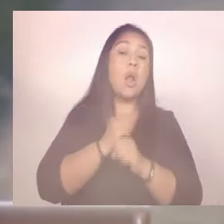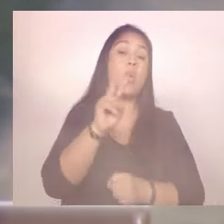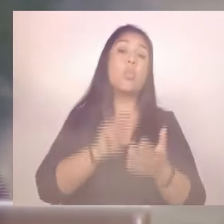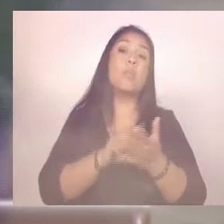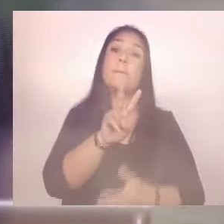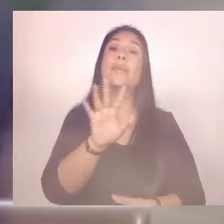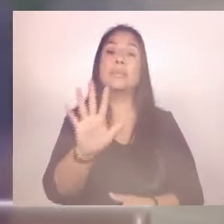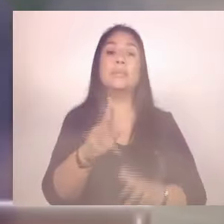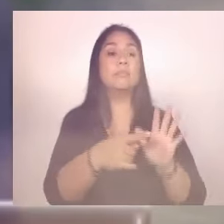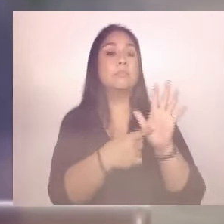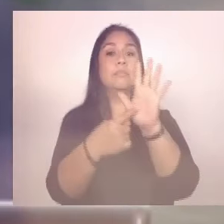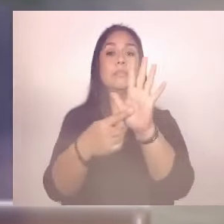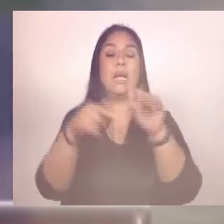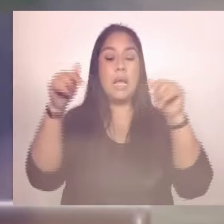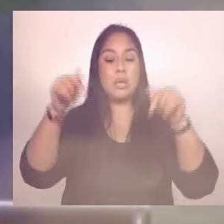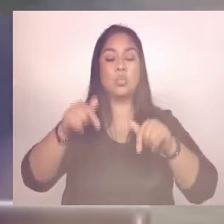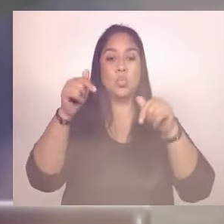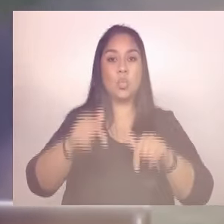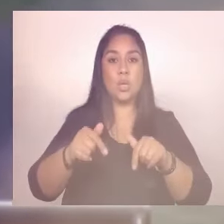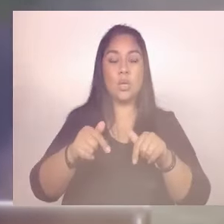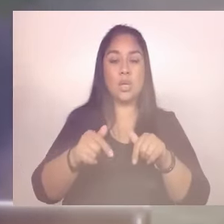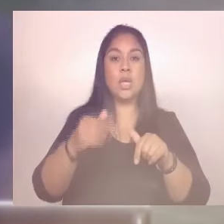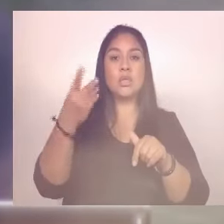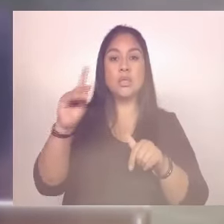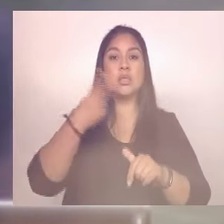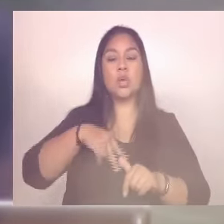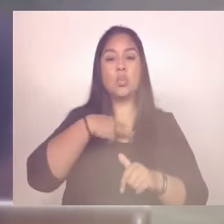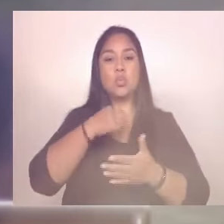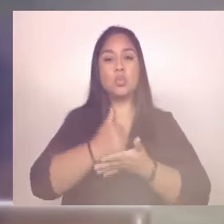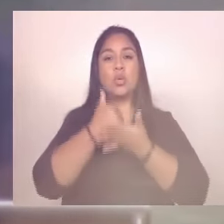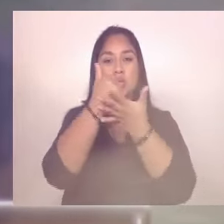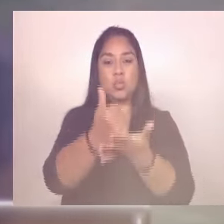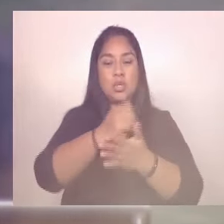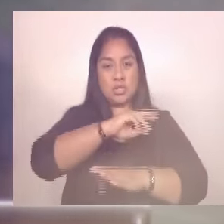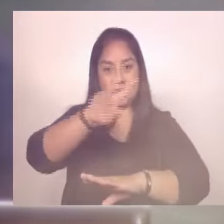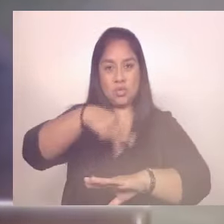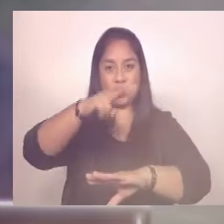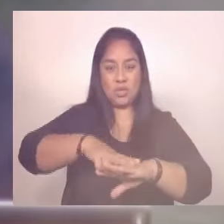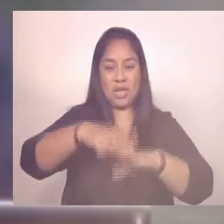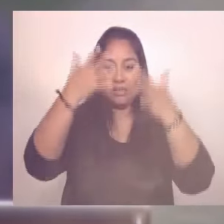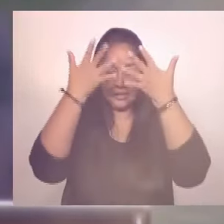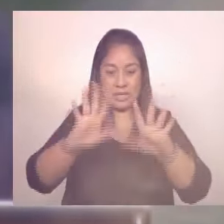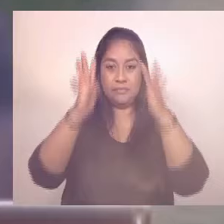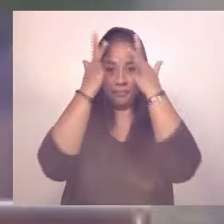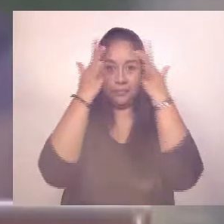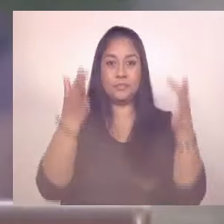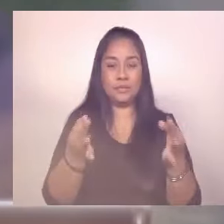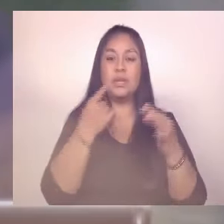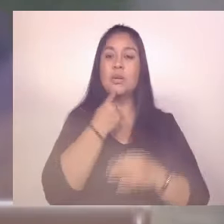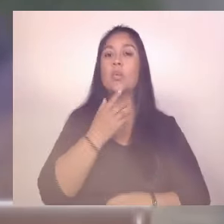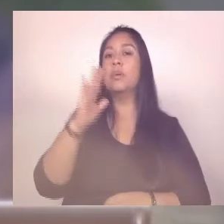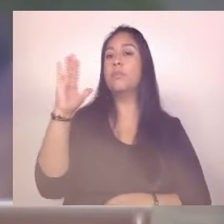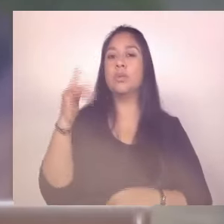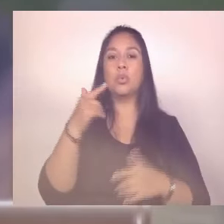el año 2025 presentaremos la actualización de nuestra contribución nacionalmente determinada